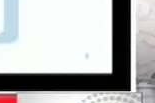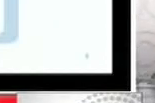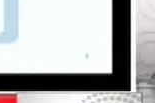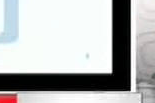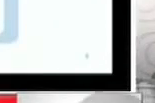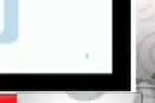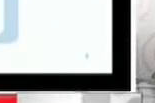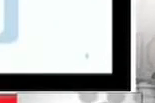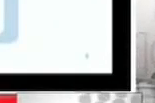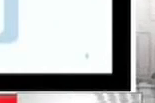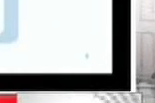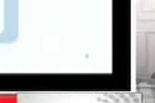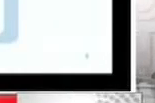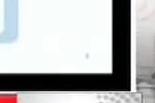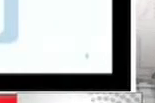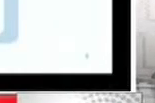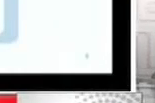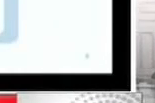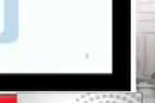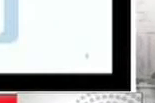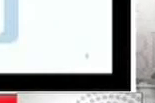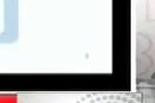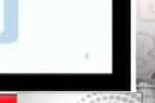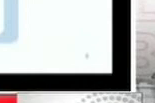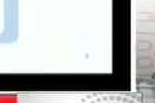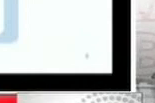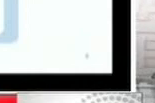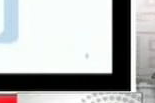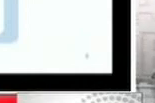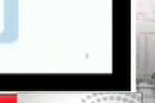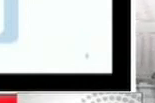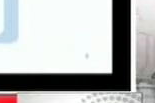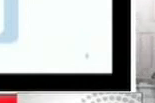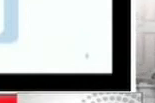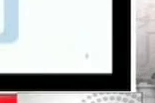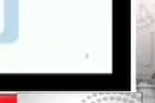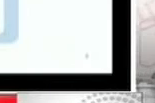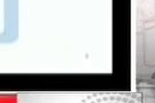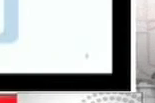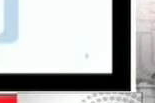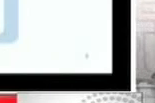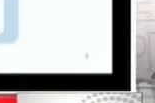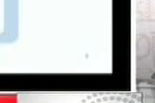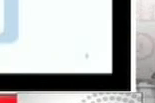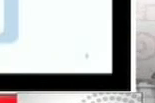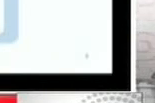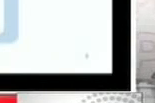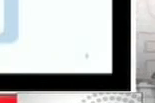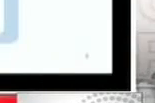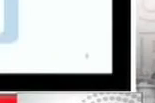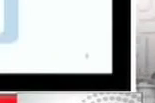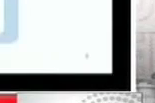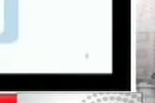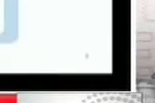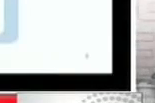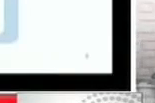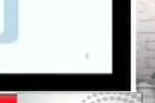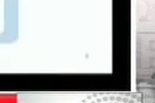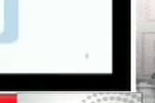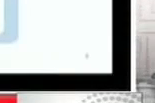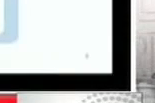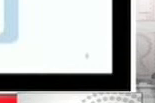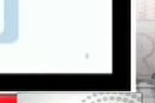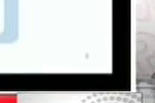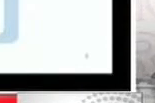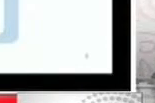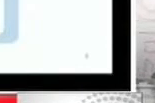organismos constitucionales, pero también con los gobiernos regionales y los gobiernos locales, así mismo con la sociedad civil.